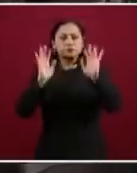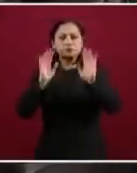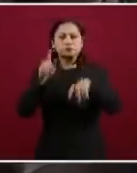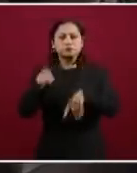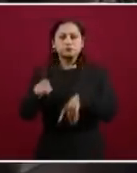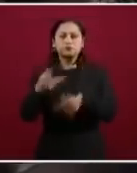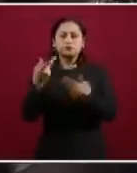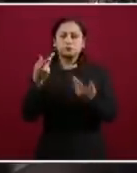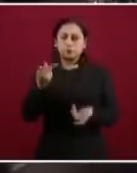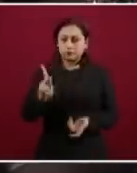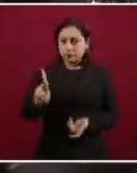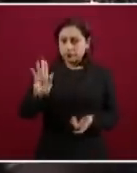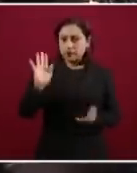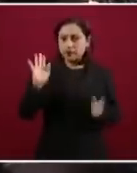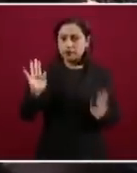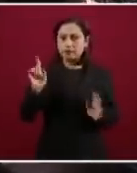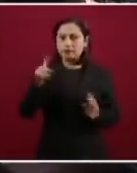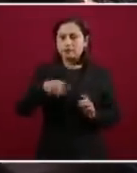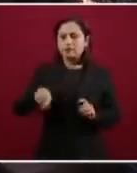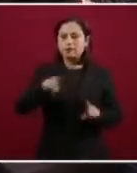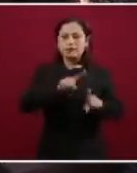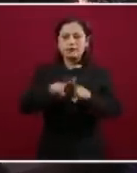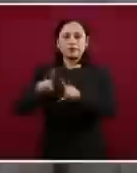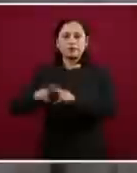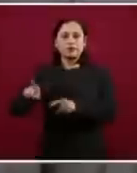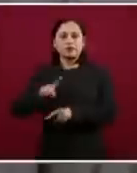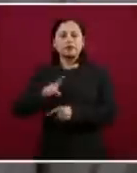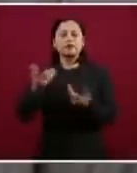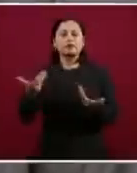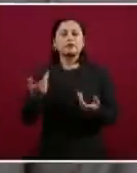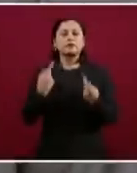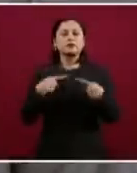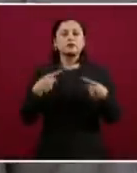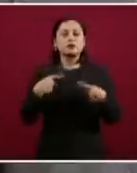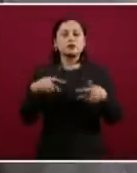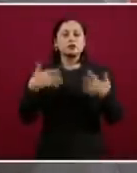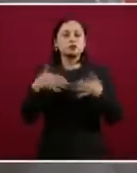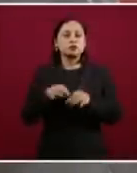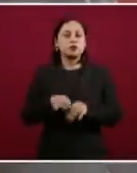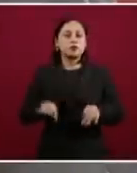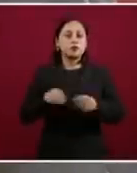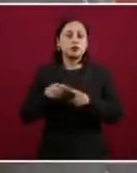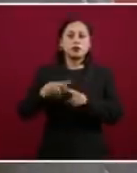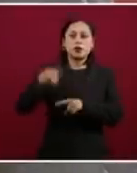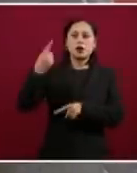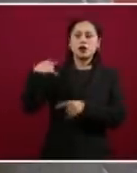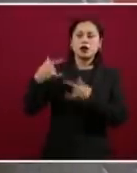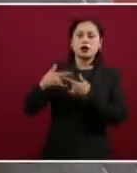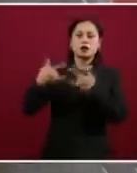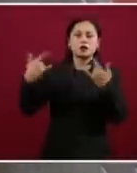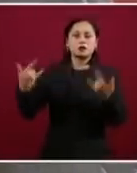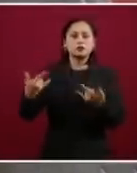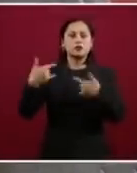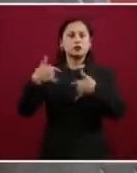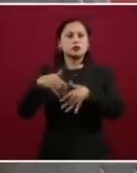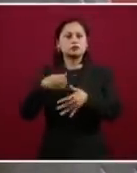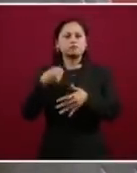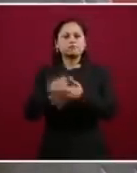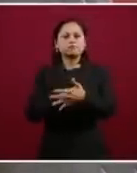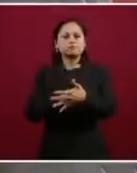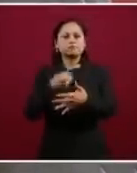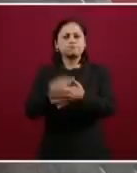de Mandela, de Luther King, de muchos luchadores